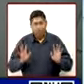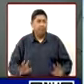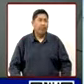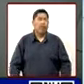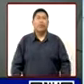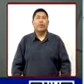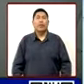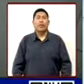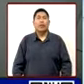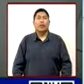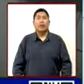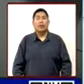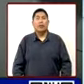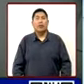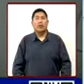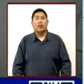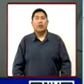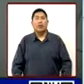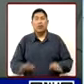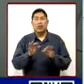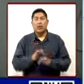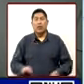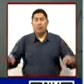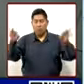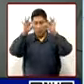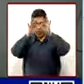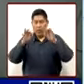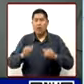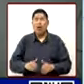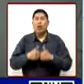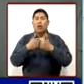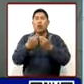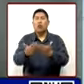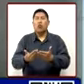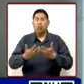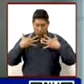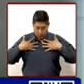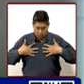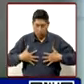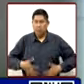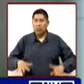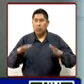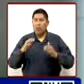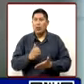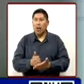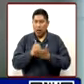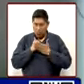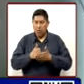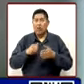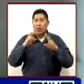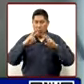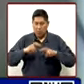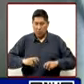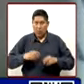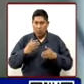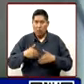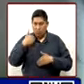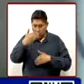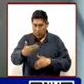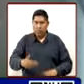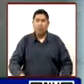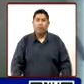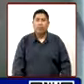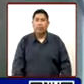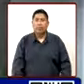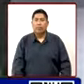bien. Es importante que usted se dé cuenta cómo están vestidos, porque eso nos va a ayudar en la investigación. Siguiente cuadro, por favor.